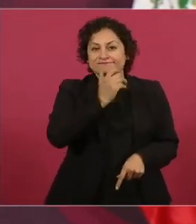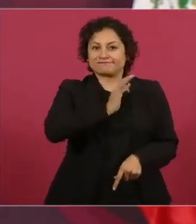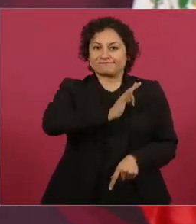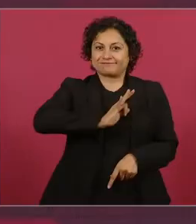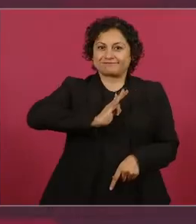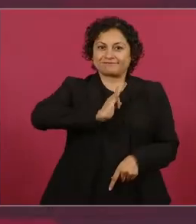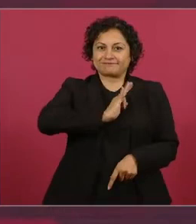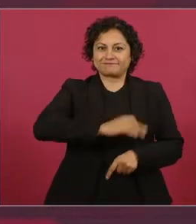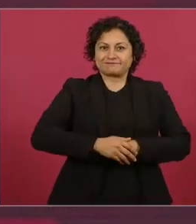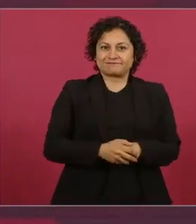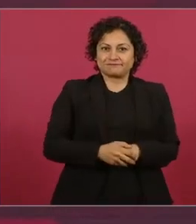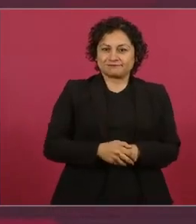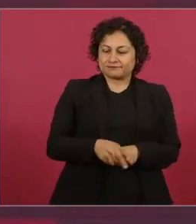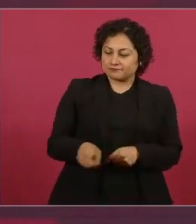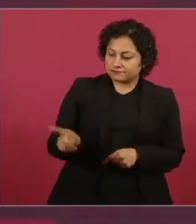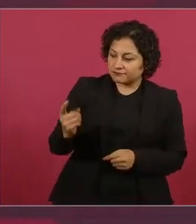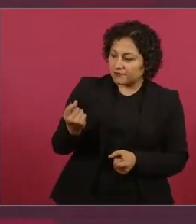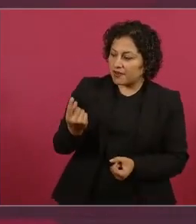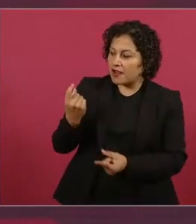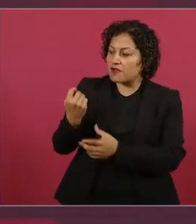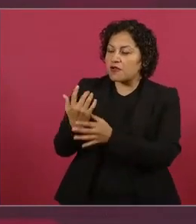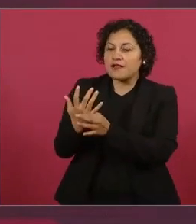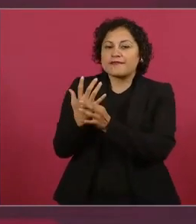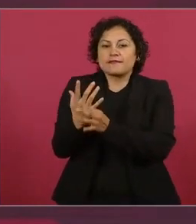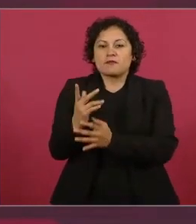polarización. ¿Cuál?